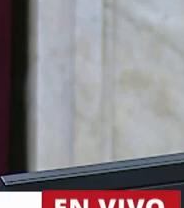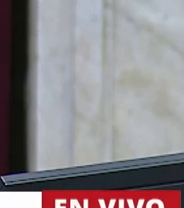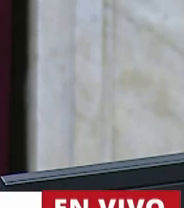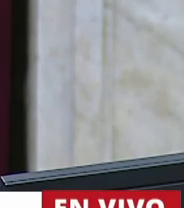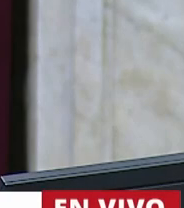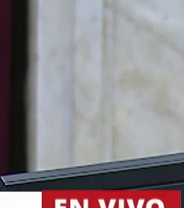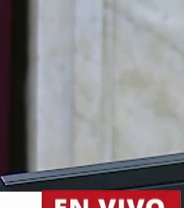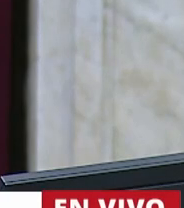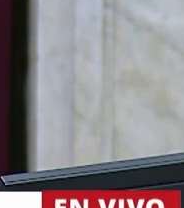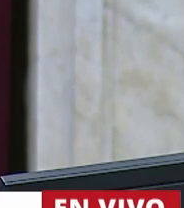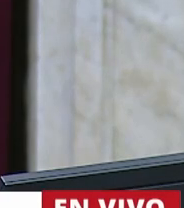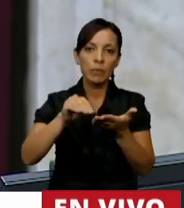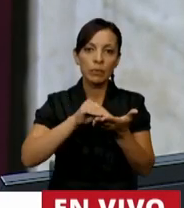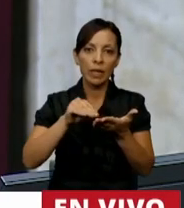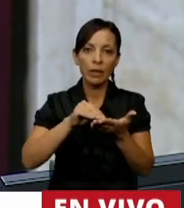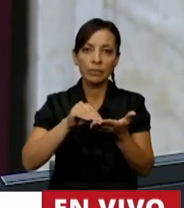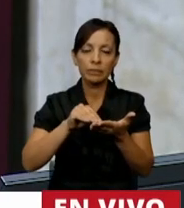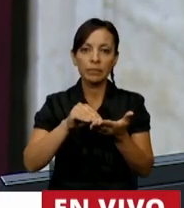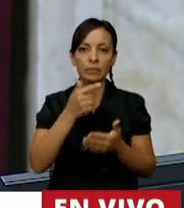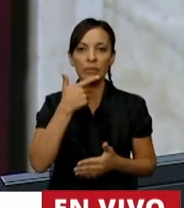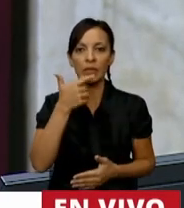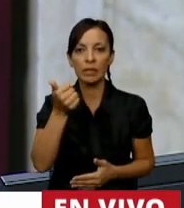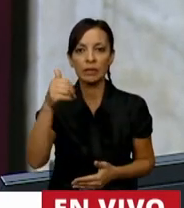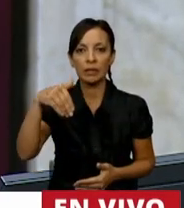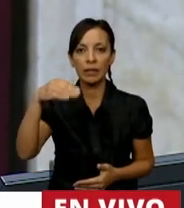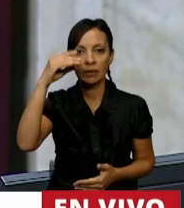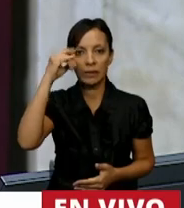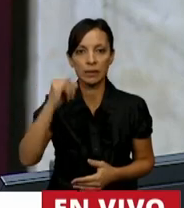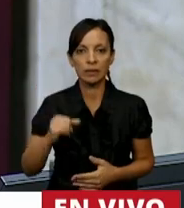En el uso de la palabra, el diputado Francisco Sánchez.